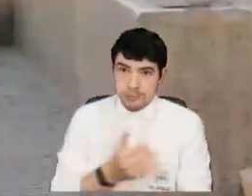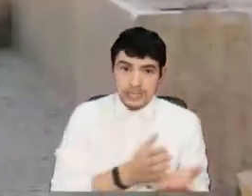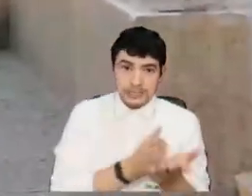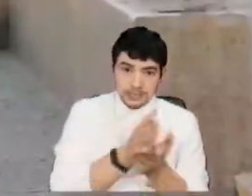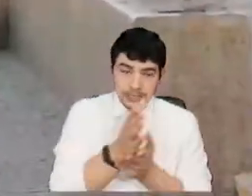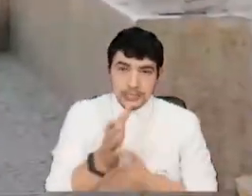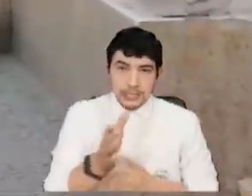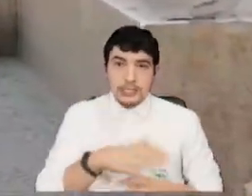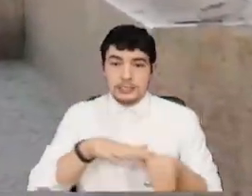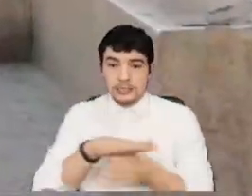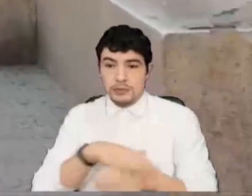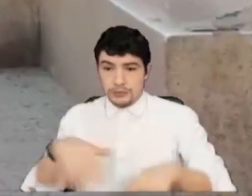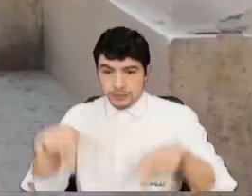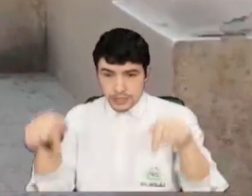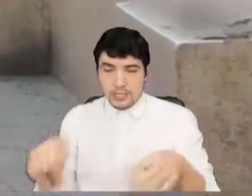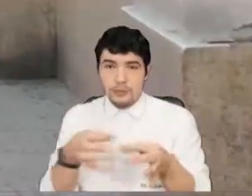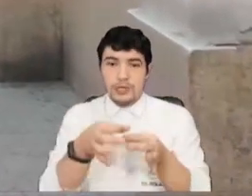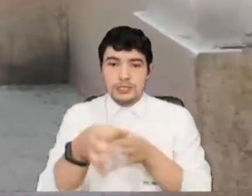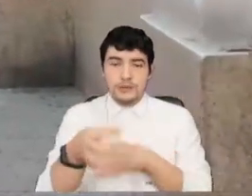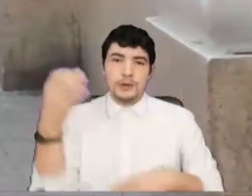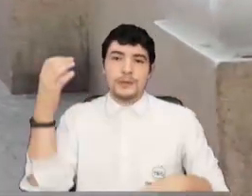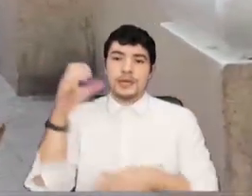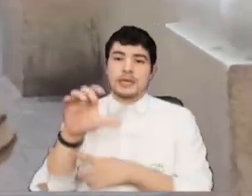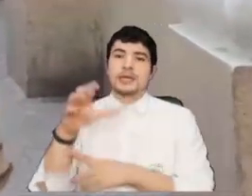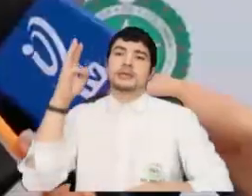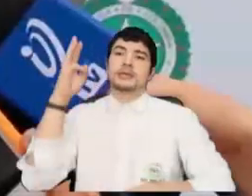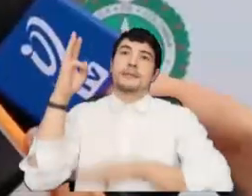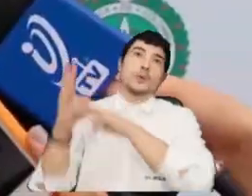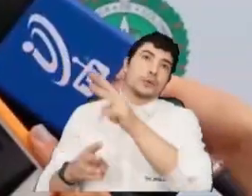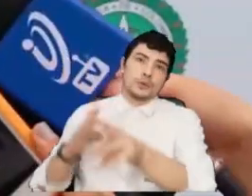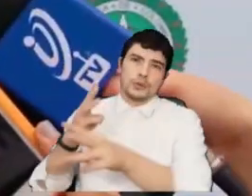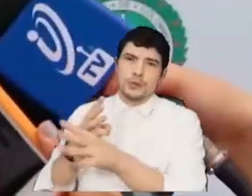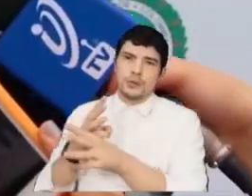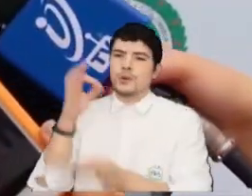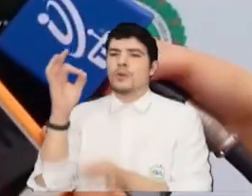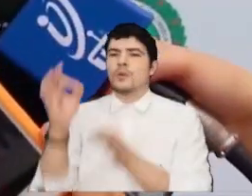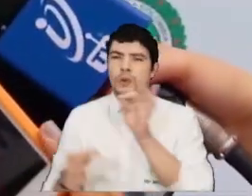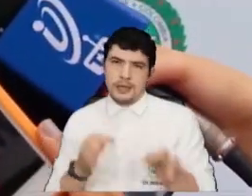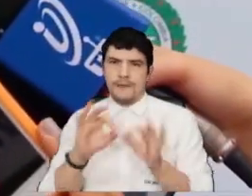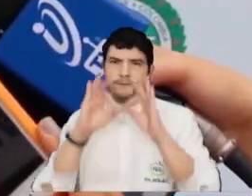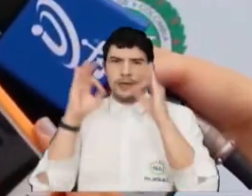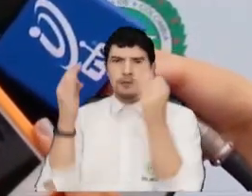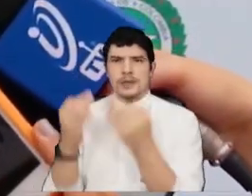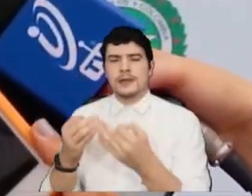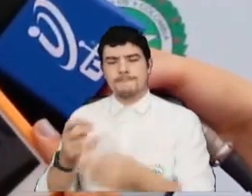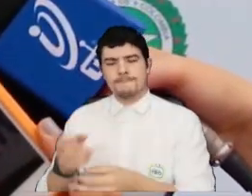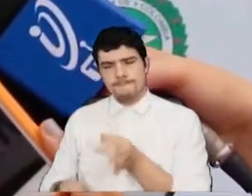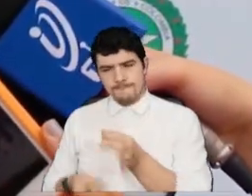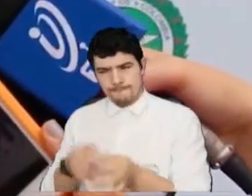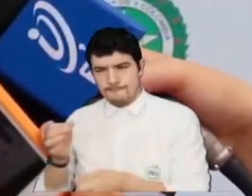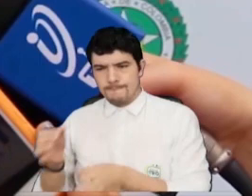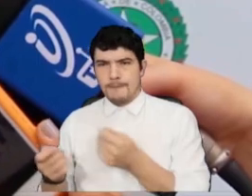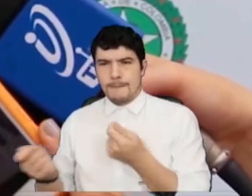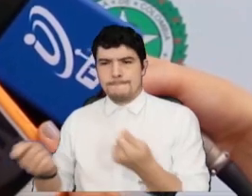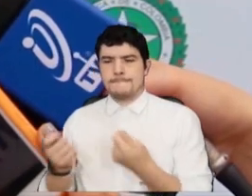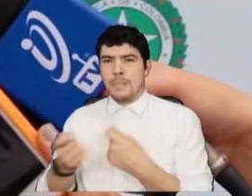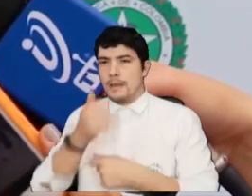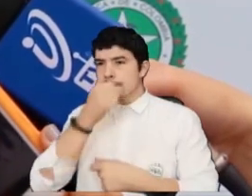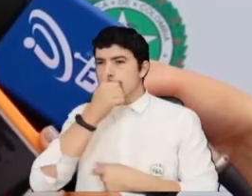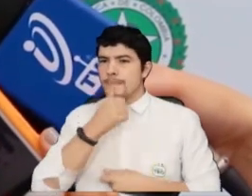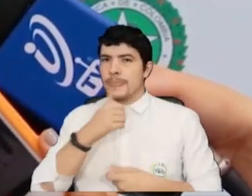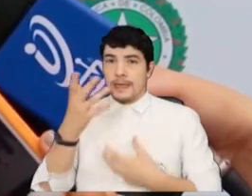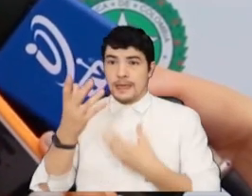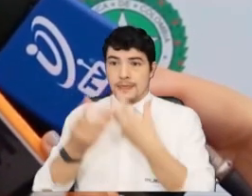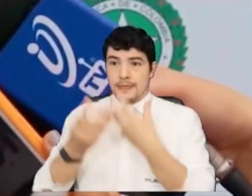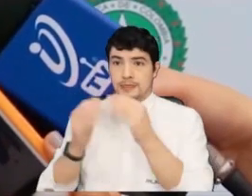en el país, en el mundo, y pues cuidemos a nuestras familias, tengamos mesura, y aparte de eso, por favor, mucha tolerancia entre las familias para evitar de